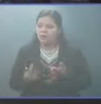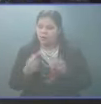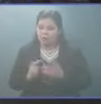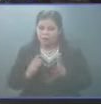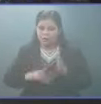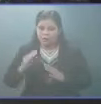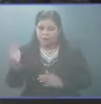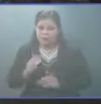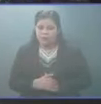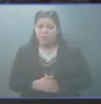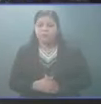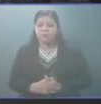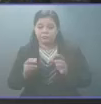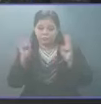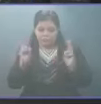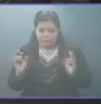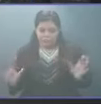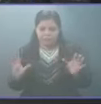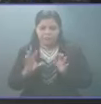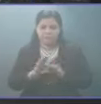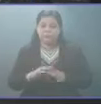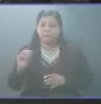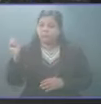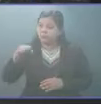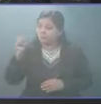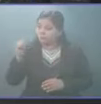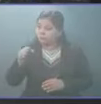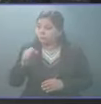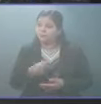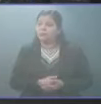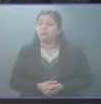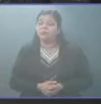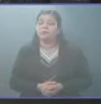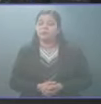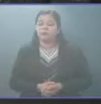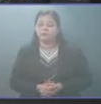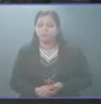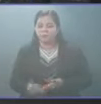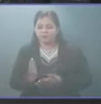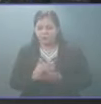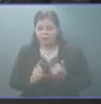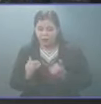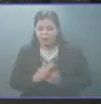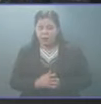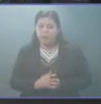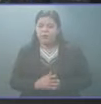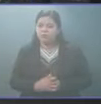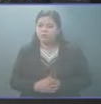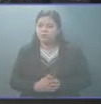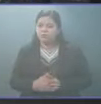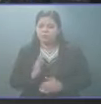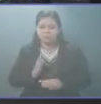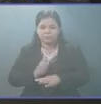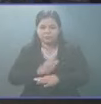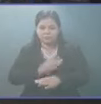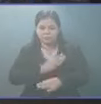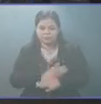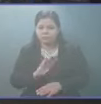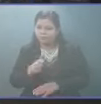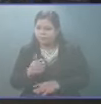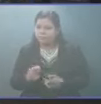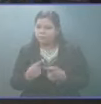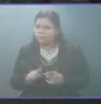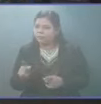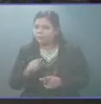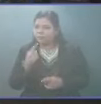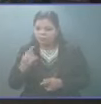educarse sobre este tema. Sí, fíjese que hay escalas que son muy sencillas de utilizar y que no necesariamente uno